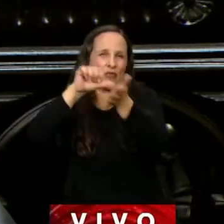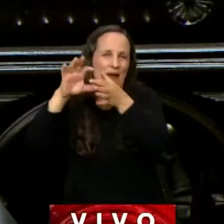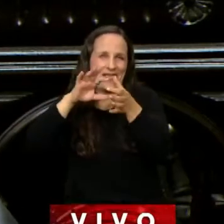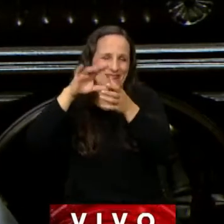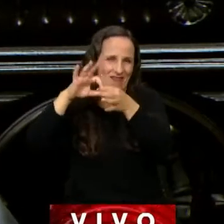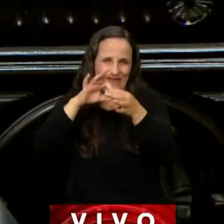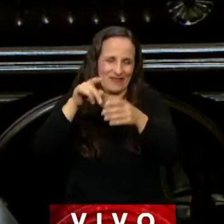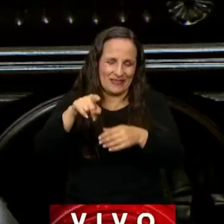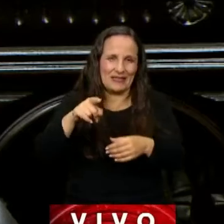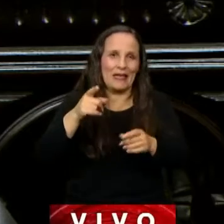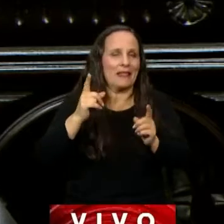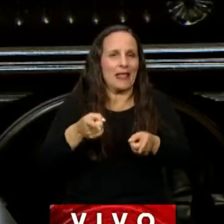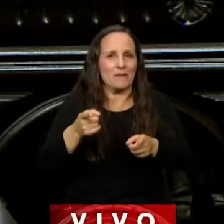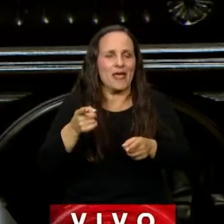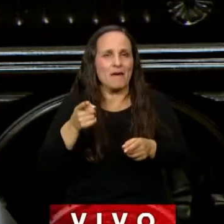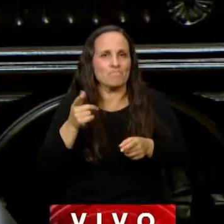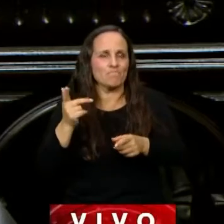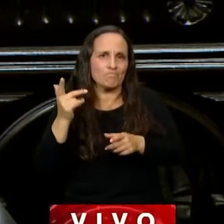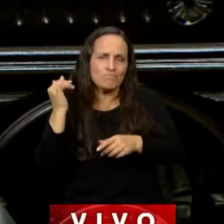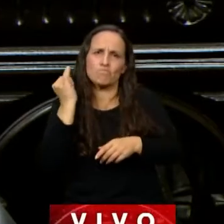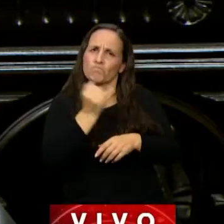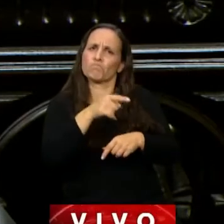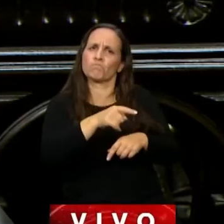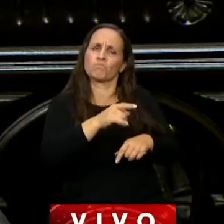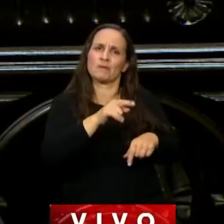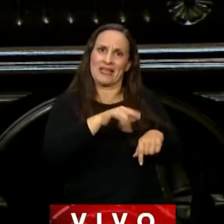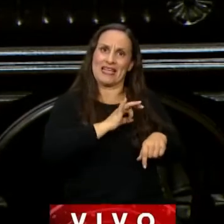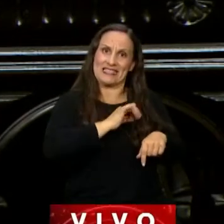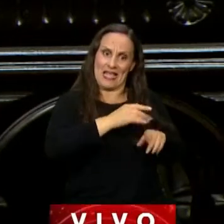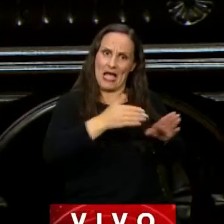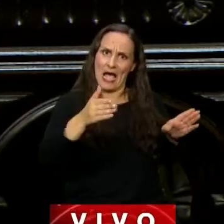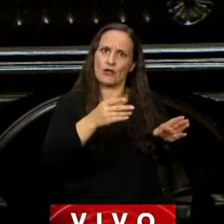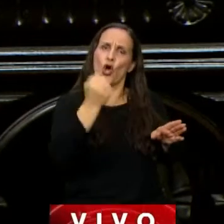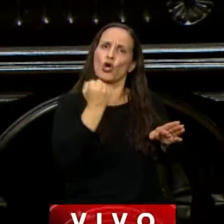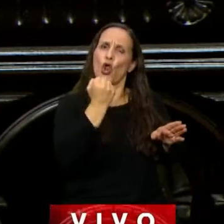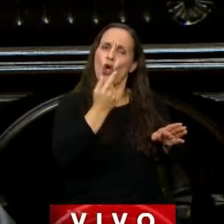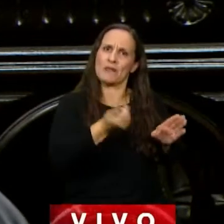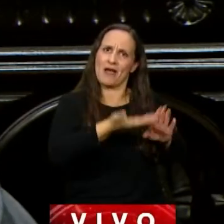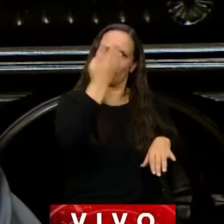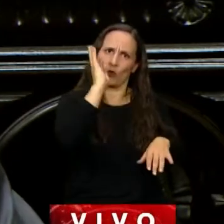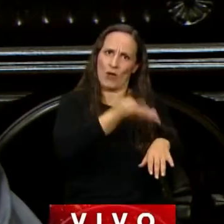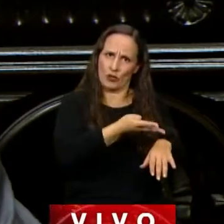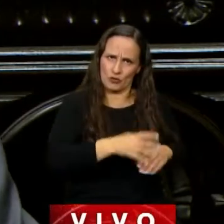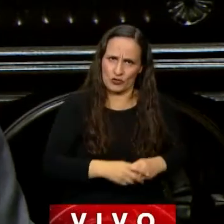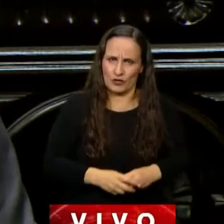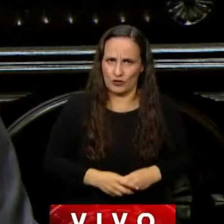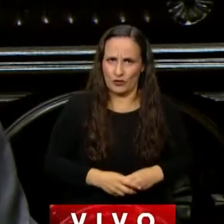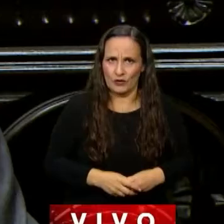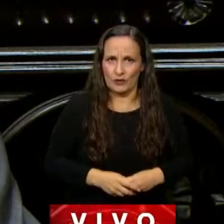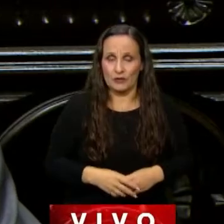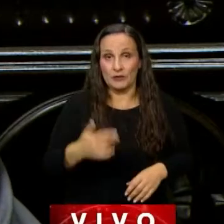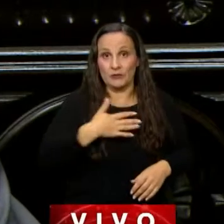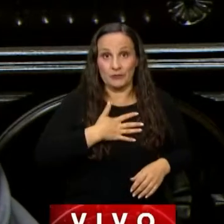multilaterales mantienen la idea de que la economía del 2022 va a crecer un 4%. Voy a